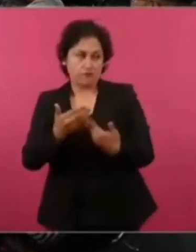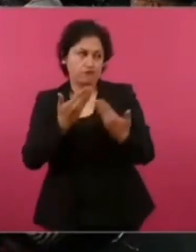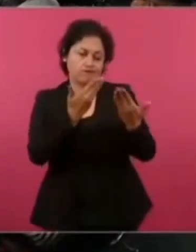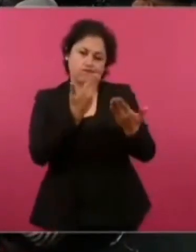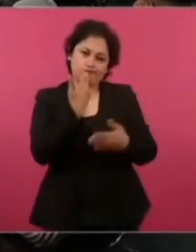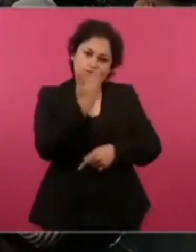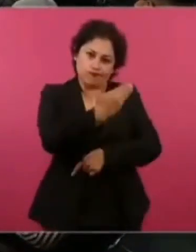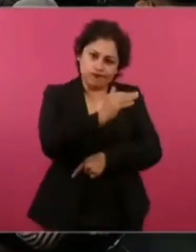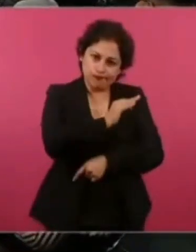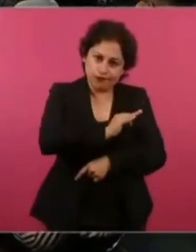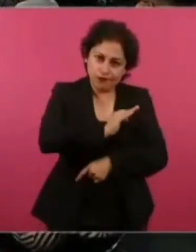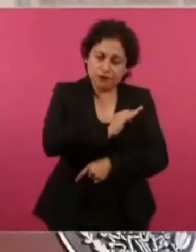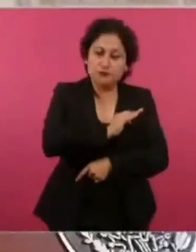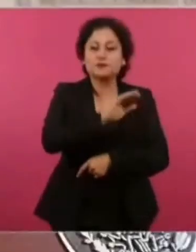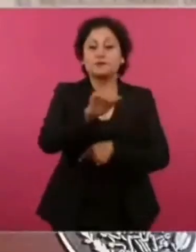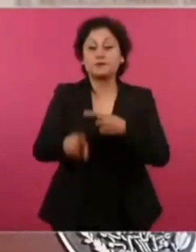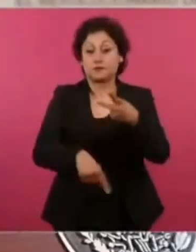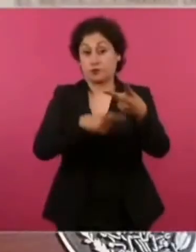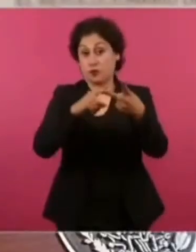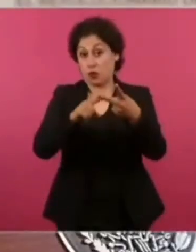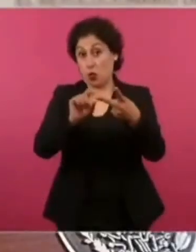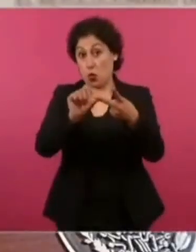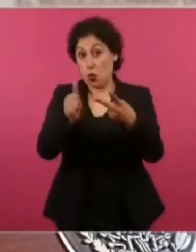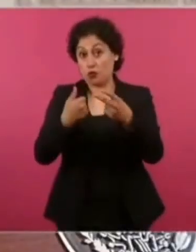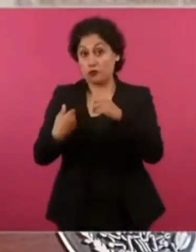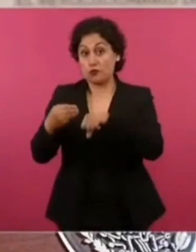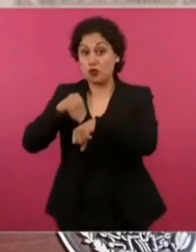también lo otro que es muy importante,